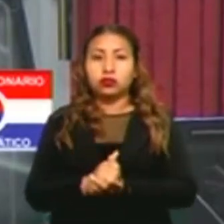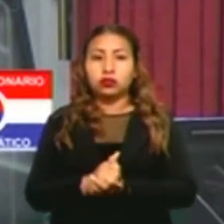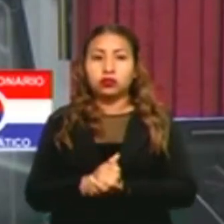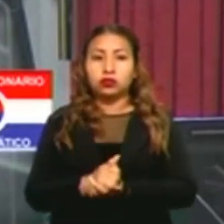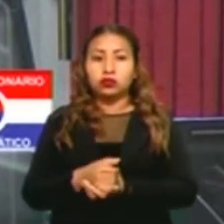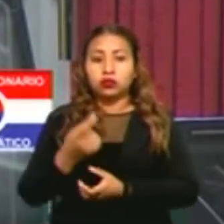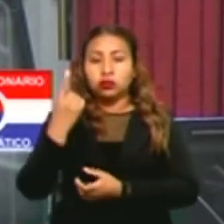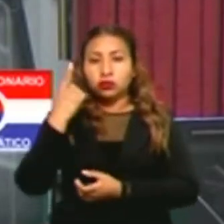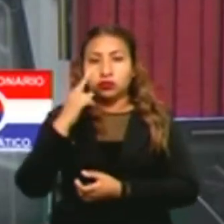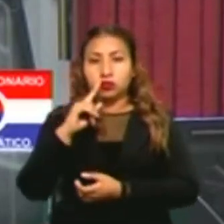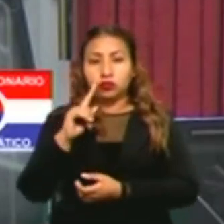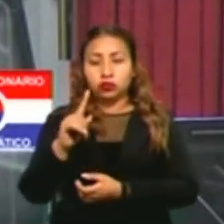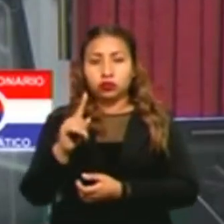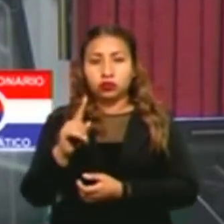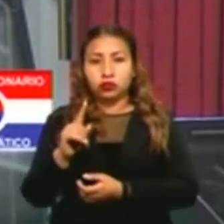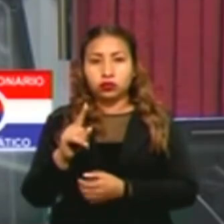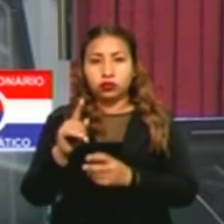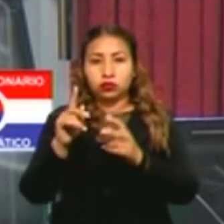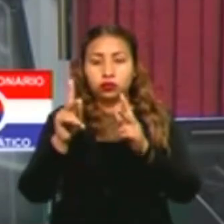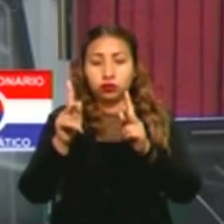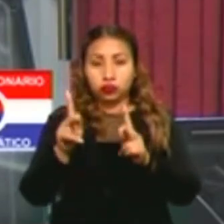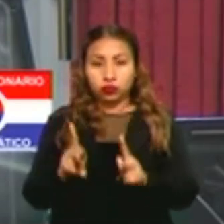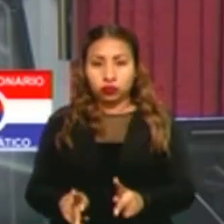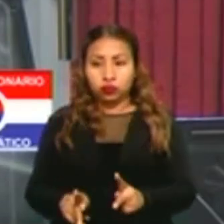el paciente pudiera